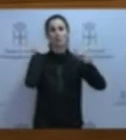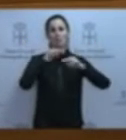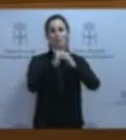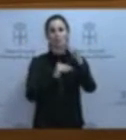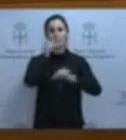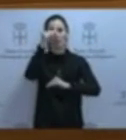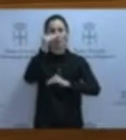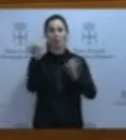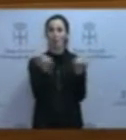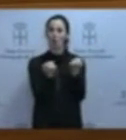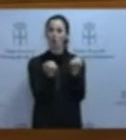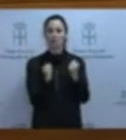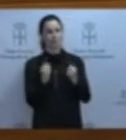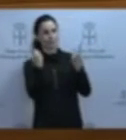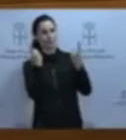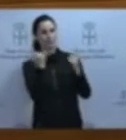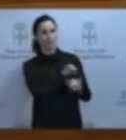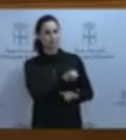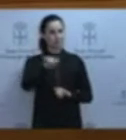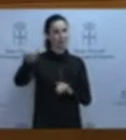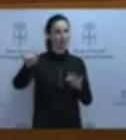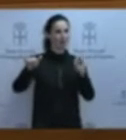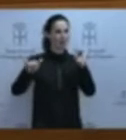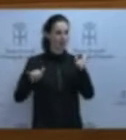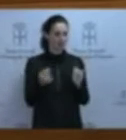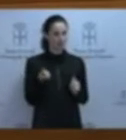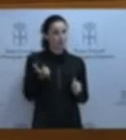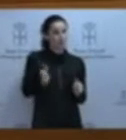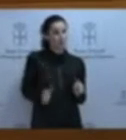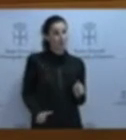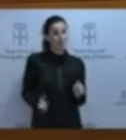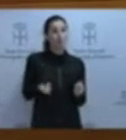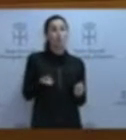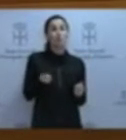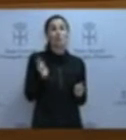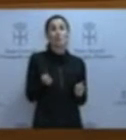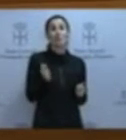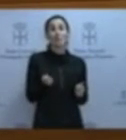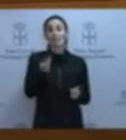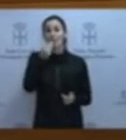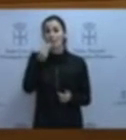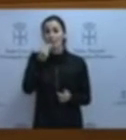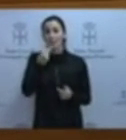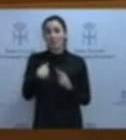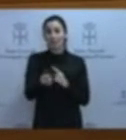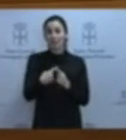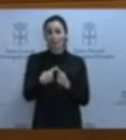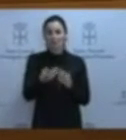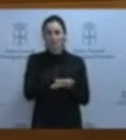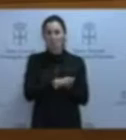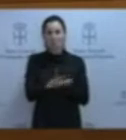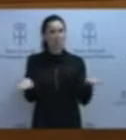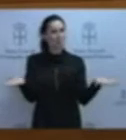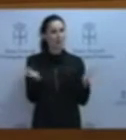coches oficiales, ni de sus aviones, ni de sus salarios, ni de sus dietas, ni tampoco se habla ni se